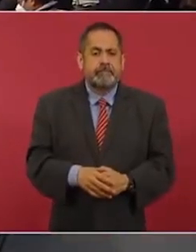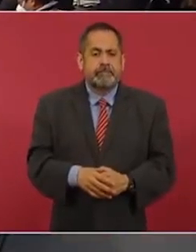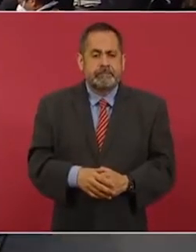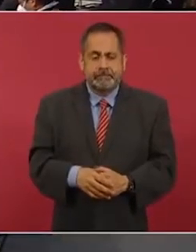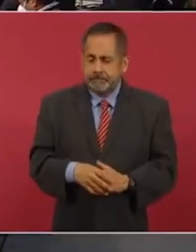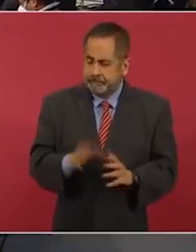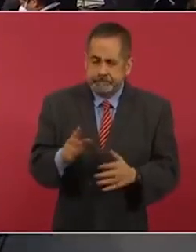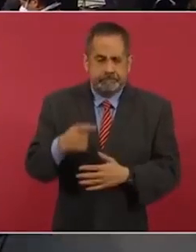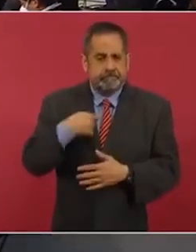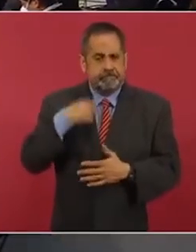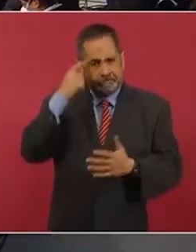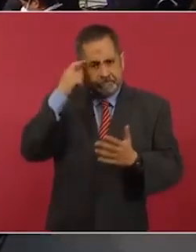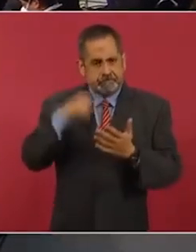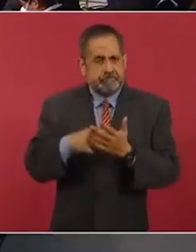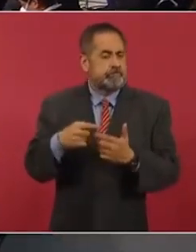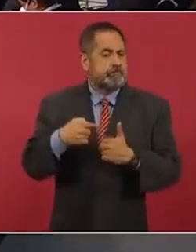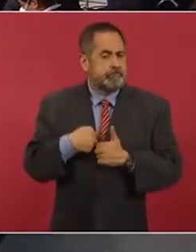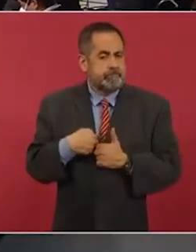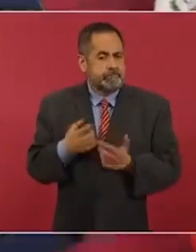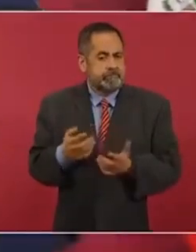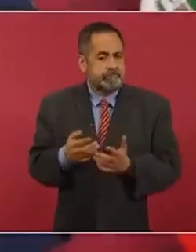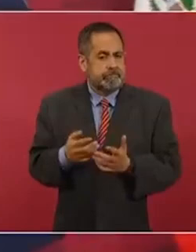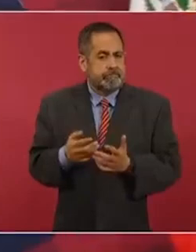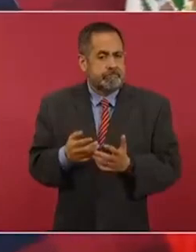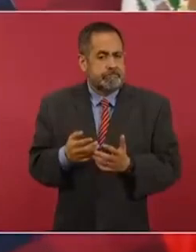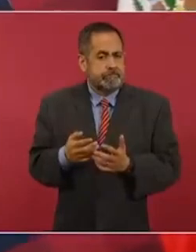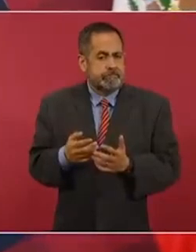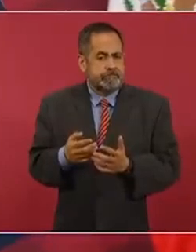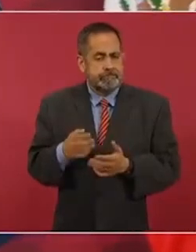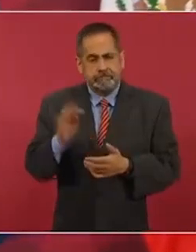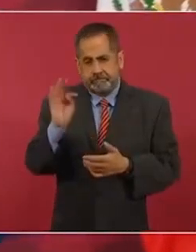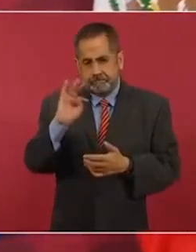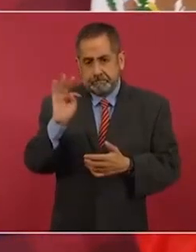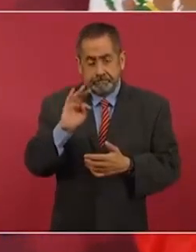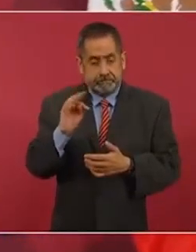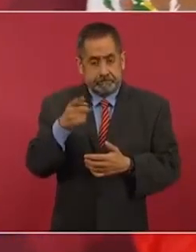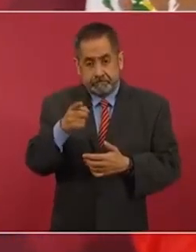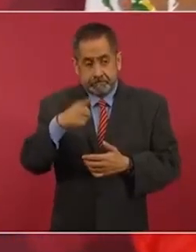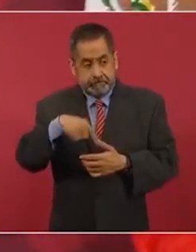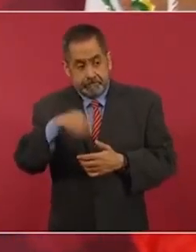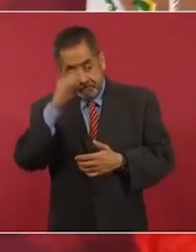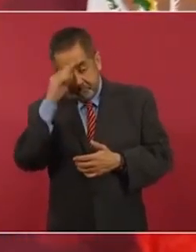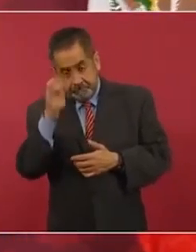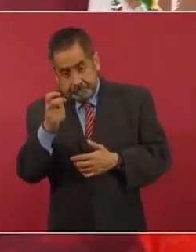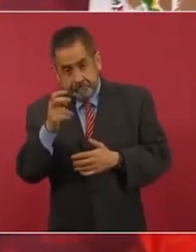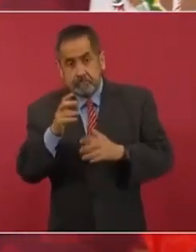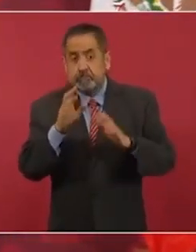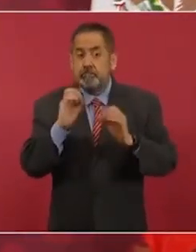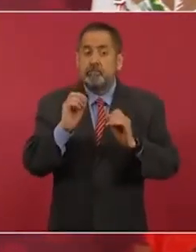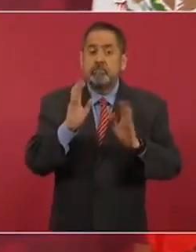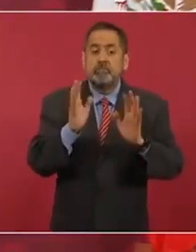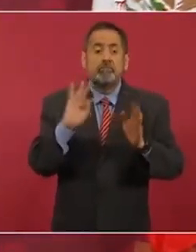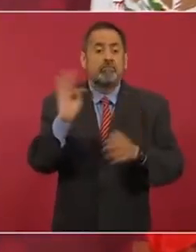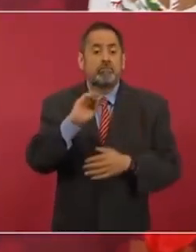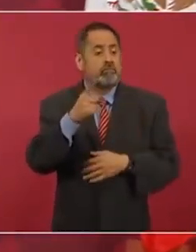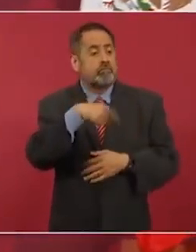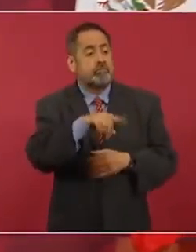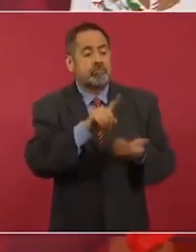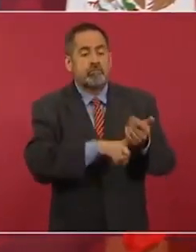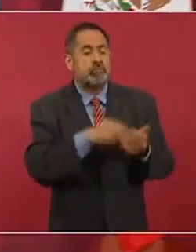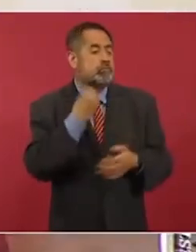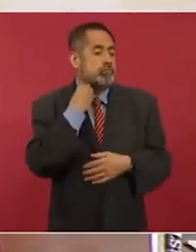Pero yo creo que si eso están pensando, o sus abogados, porque